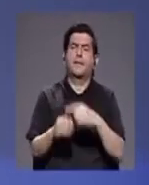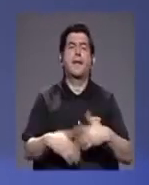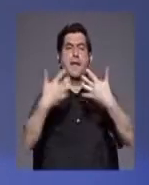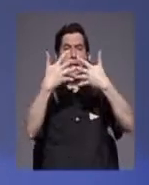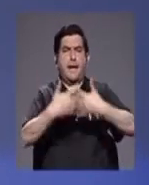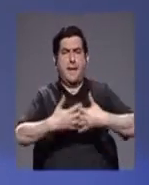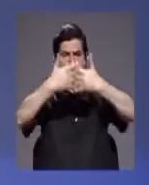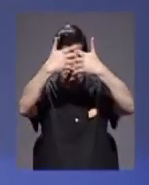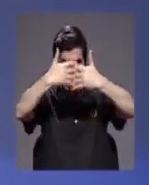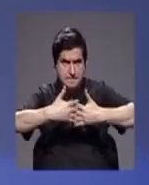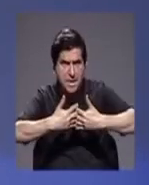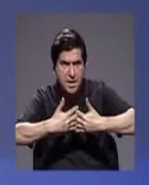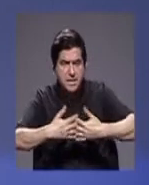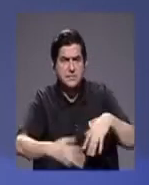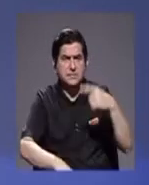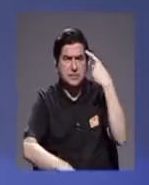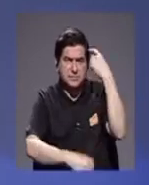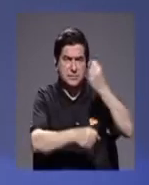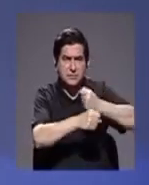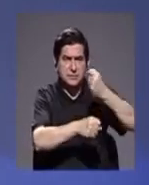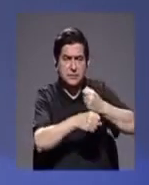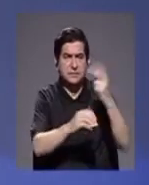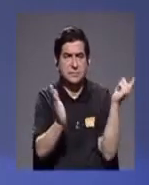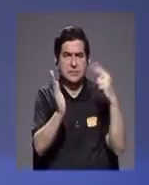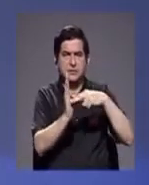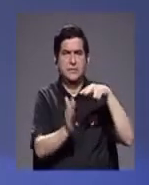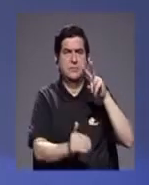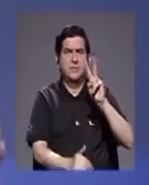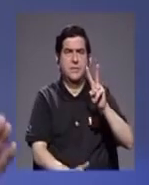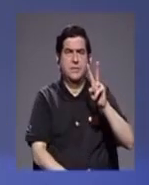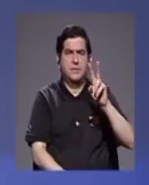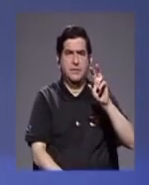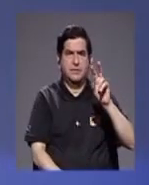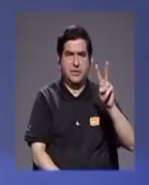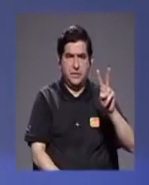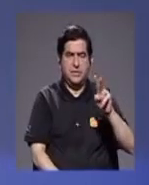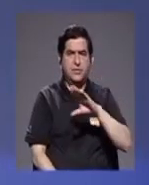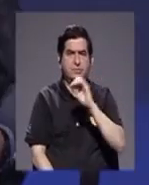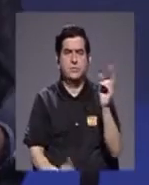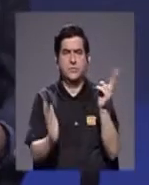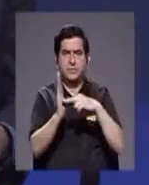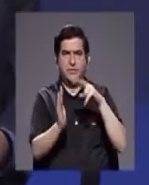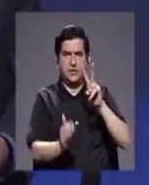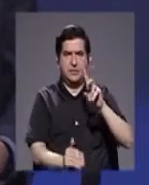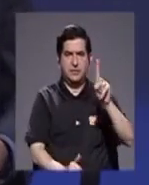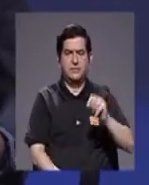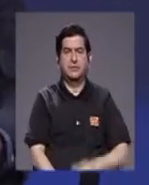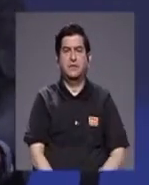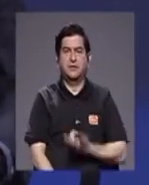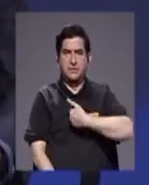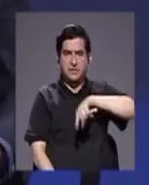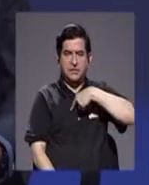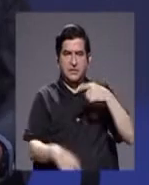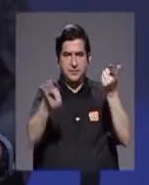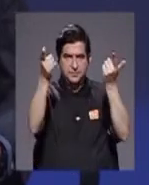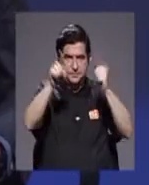empresa pensaba hacer en 2022 y 2021? Bueno, en nuestro